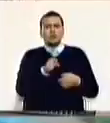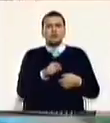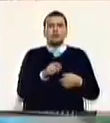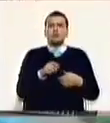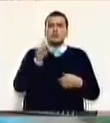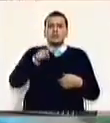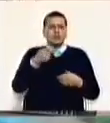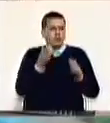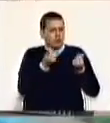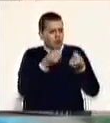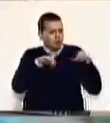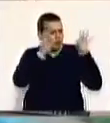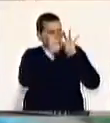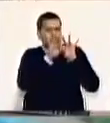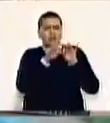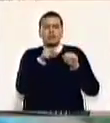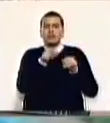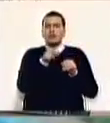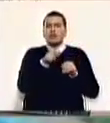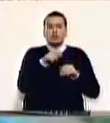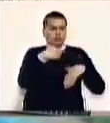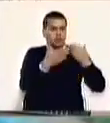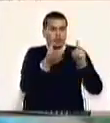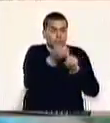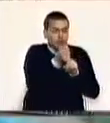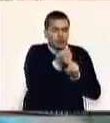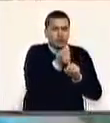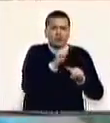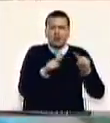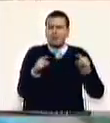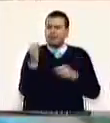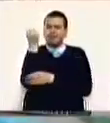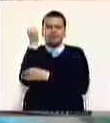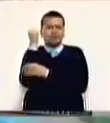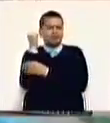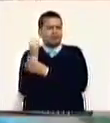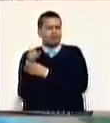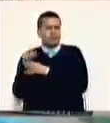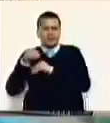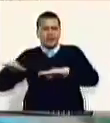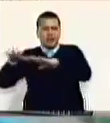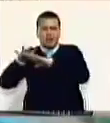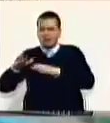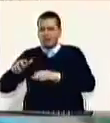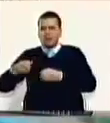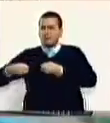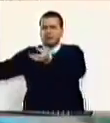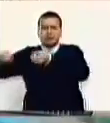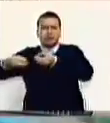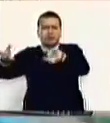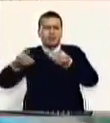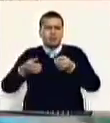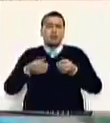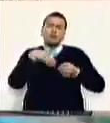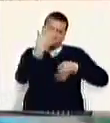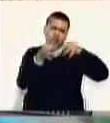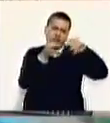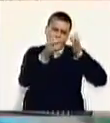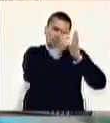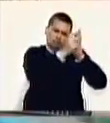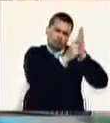fijo económico muy importante que a la postre resultó ser el de los alimentos inicialmente de las tierras. Habrá ocasión de explicarlo más